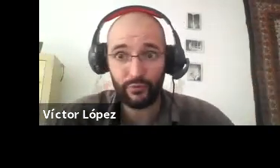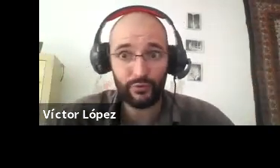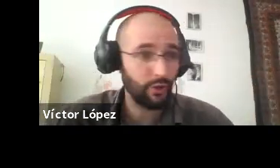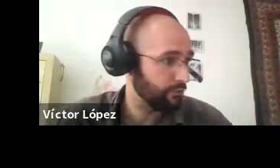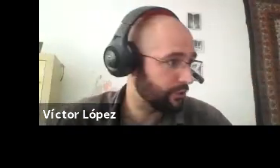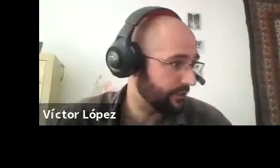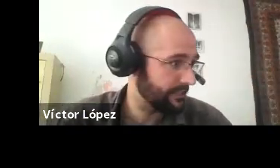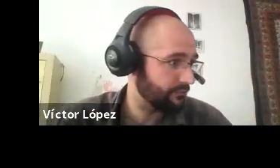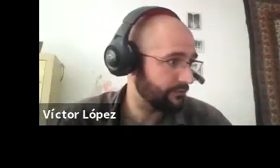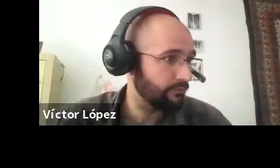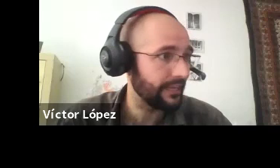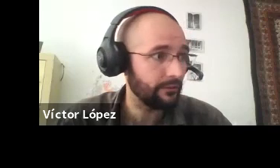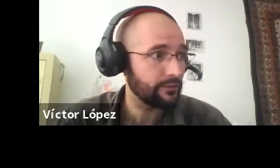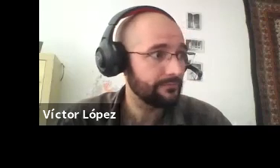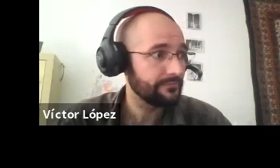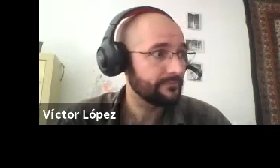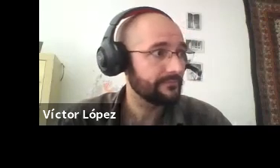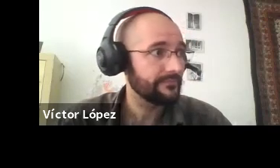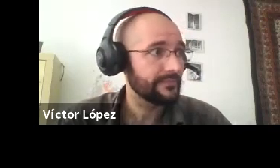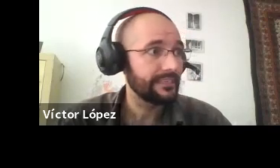establecer sus conclusiones y sus resultados.